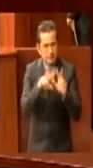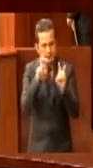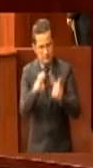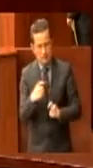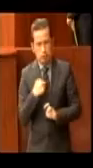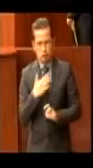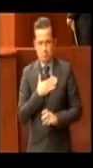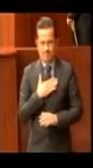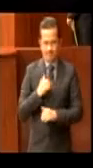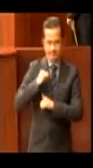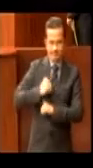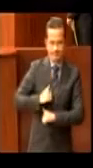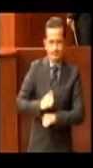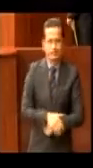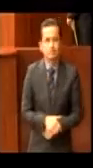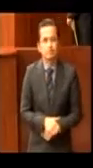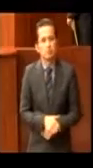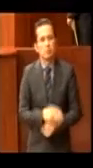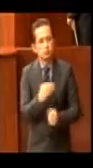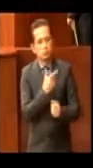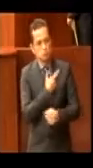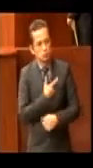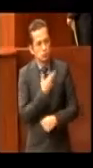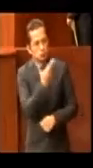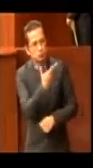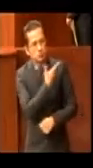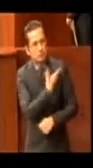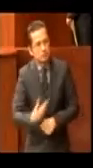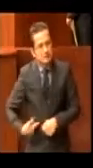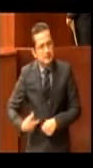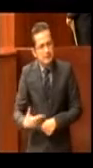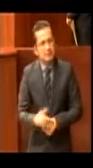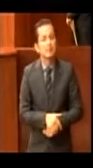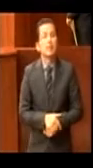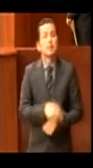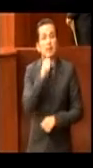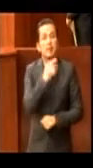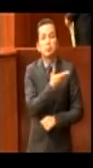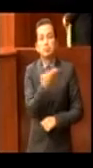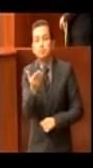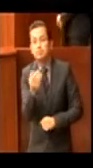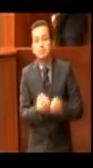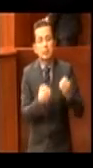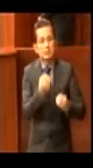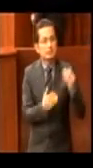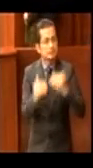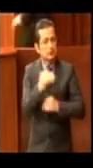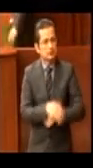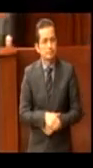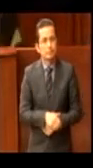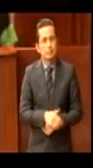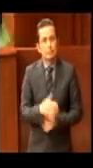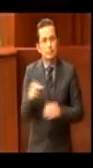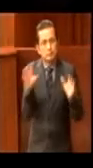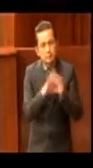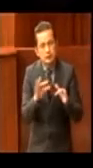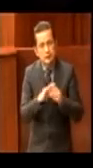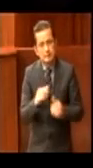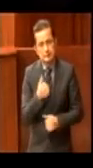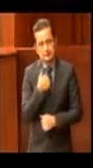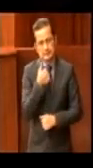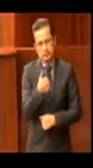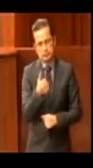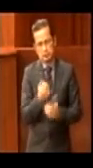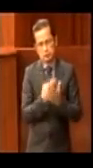con mucho gusto maestro de presidenta magistrada magistrado doy cuenta con seis proyectos de sentencia del procedimiento especial